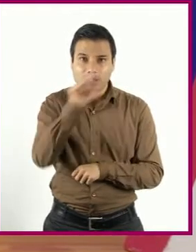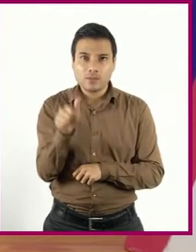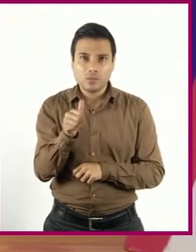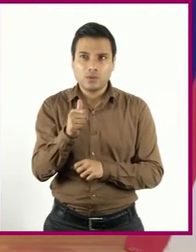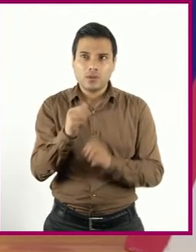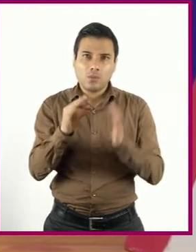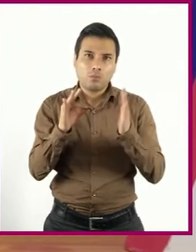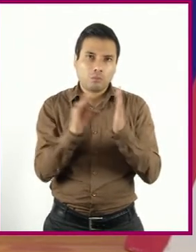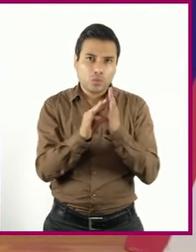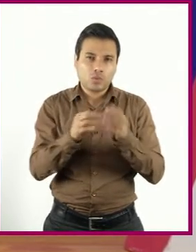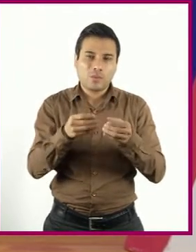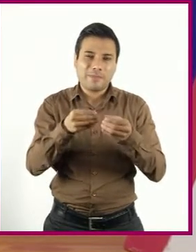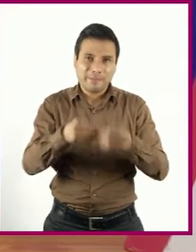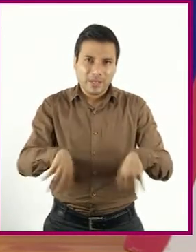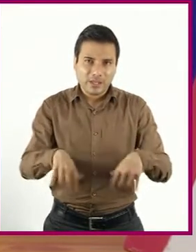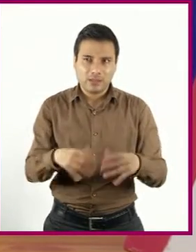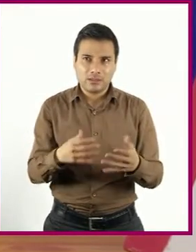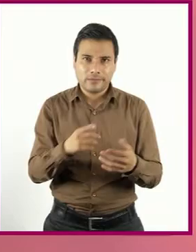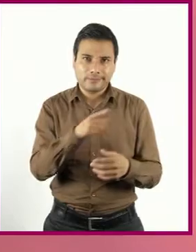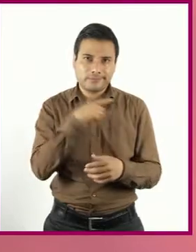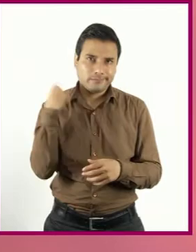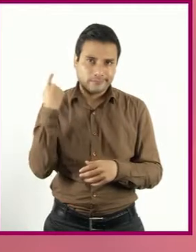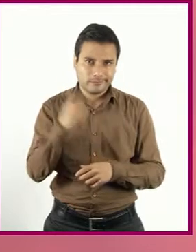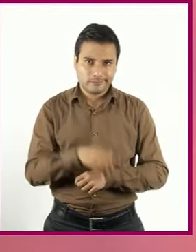en el partido y lo terminamos perdiendo.